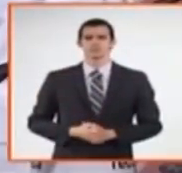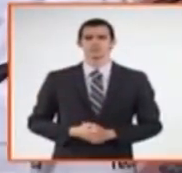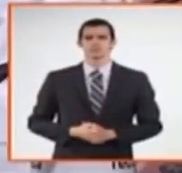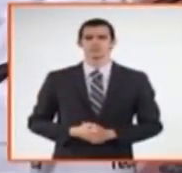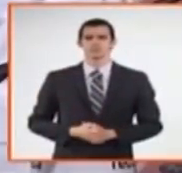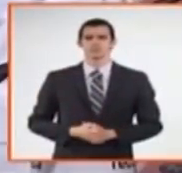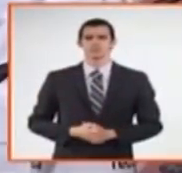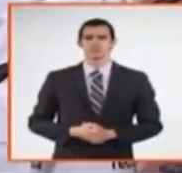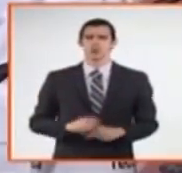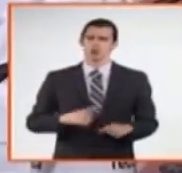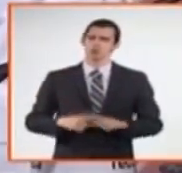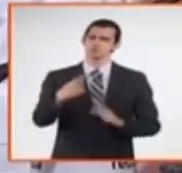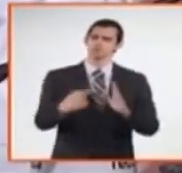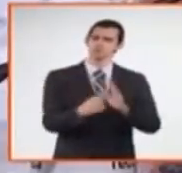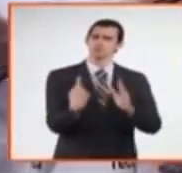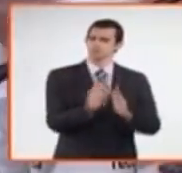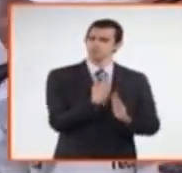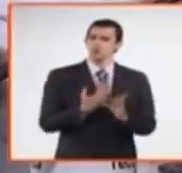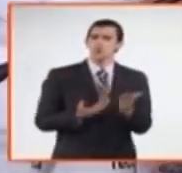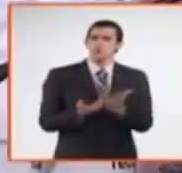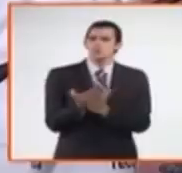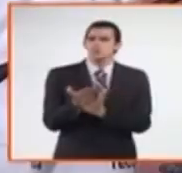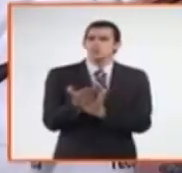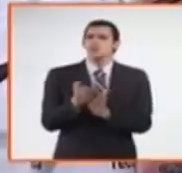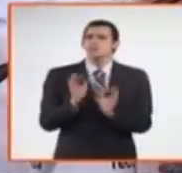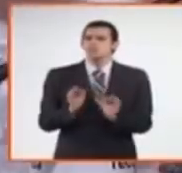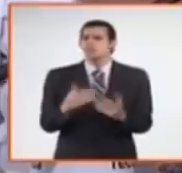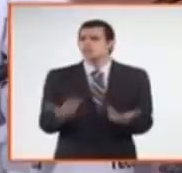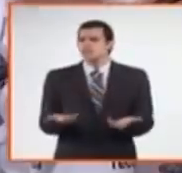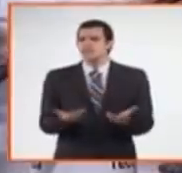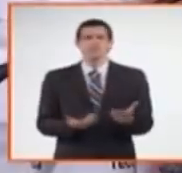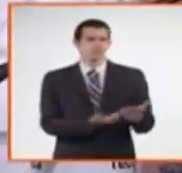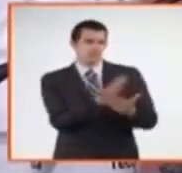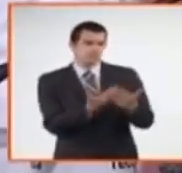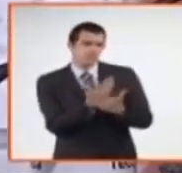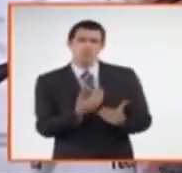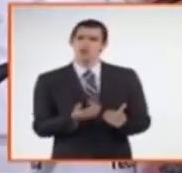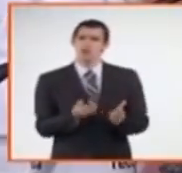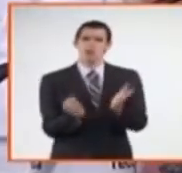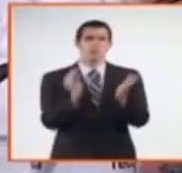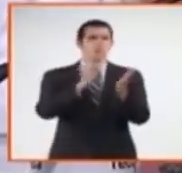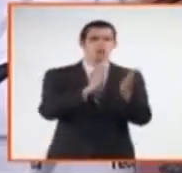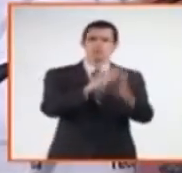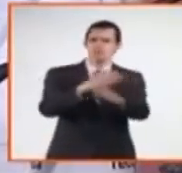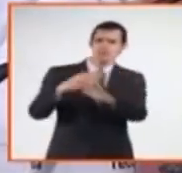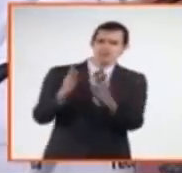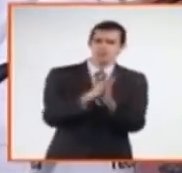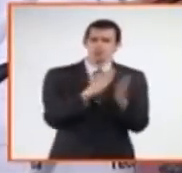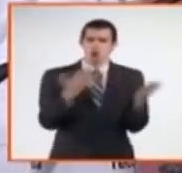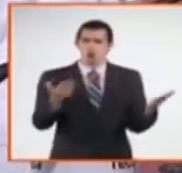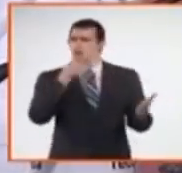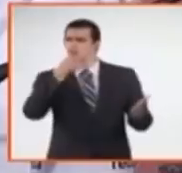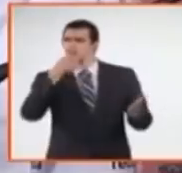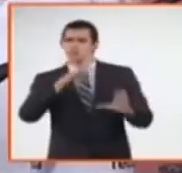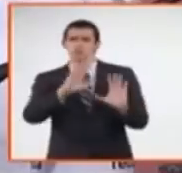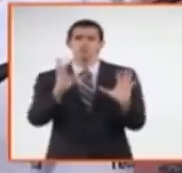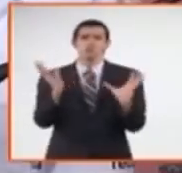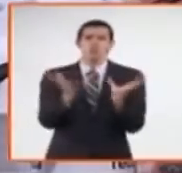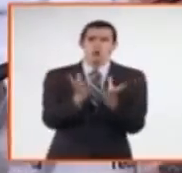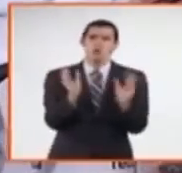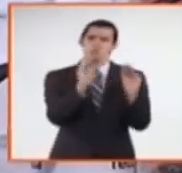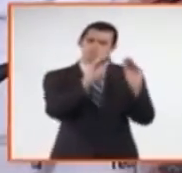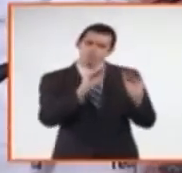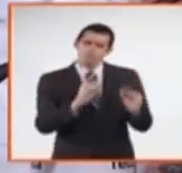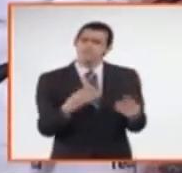publicando los resultados ya se han publicado un grupo de resultado de la vicente de dios esta buena noticia de que presentaron en una revista todos los